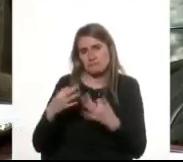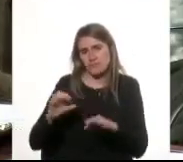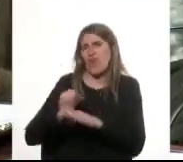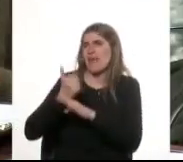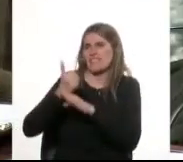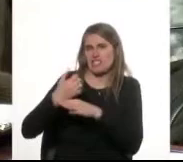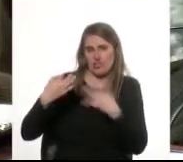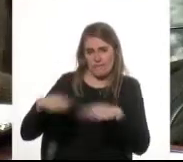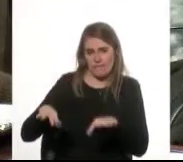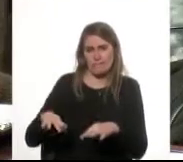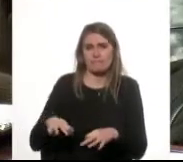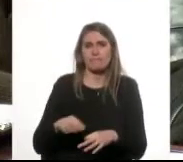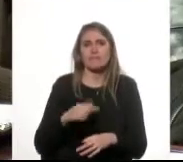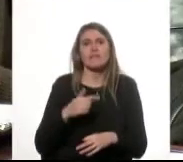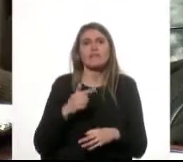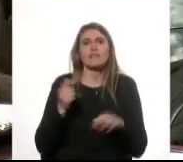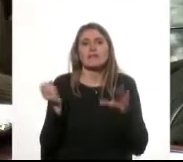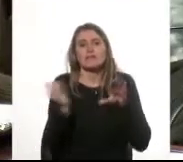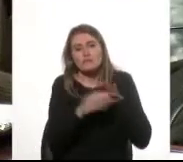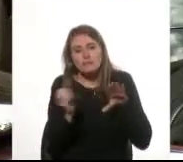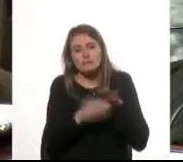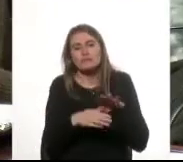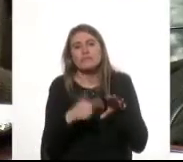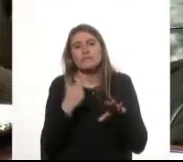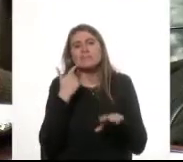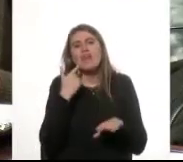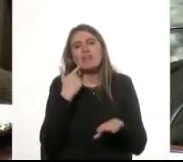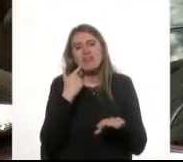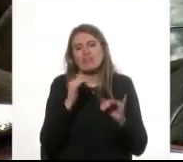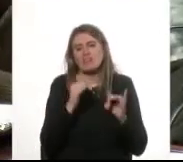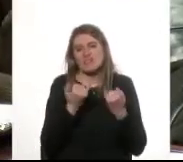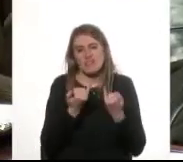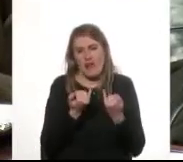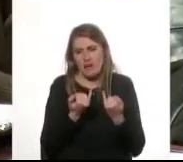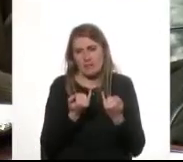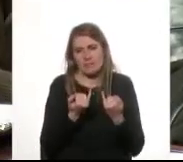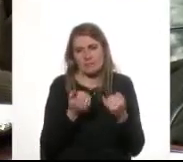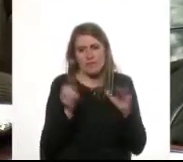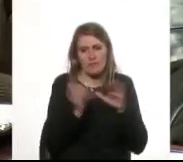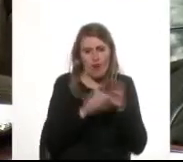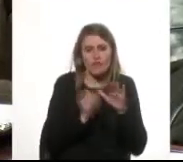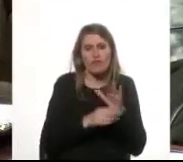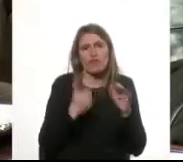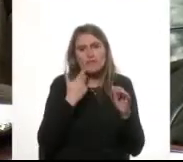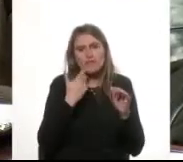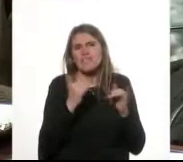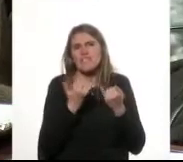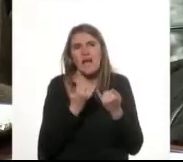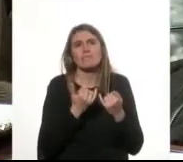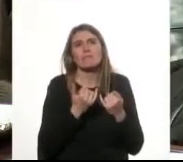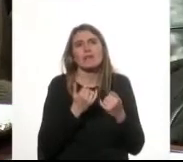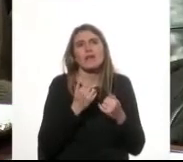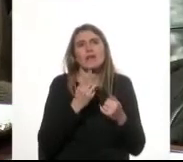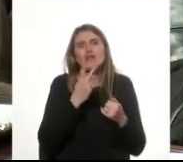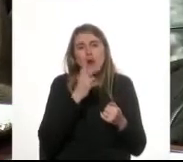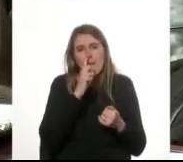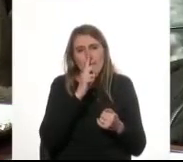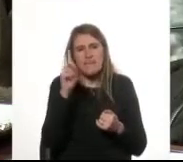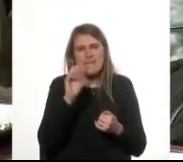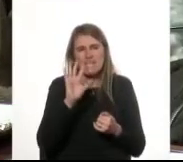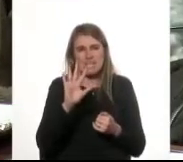No quiero hablar del fondo Raúl Sendí, porque ya se informó, una especie de gramín que arrancó por el año 2005